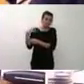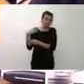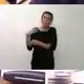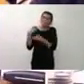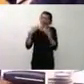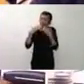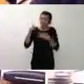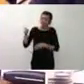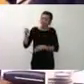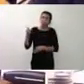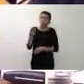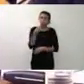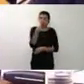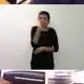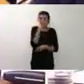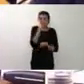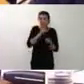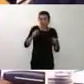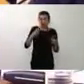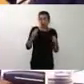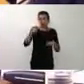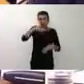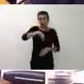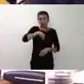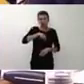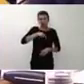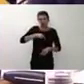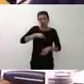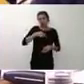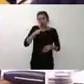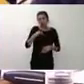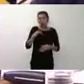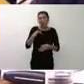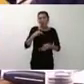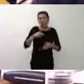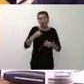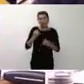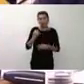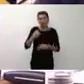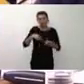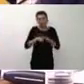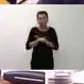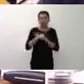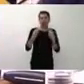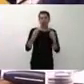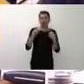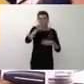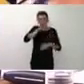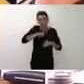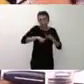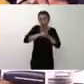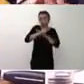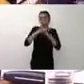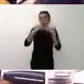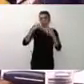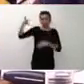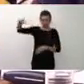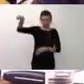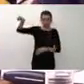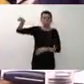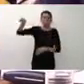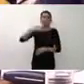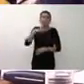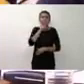personas y apoyaron el desarrollo de nuestra bendita tierra. Mi abuela se sentaba en un banco